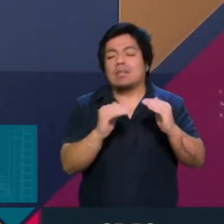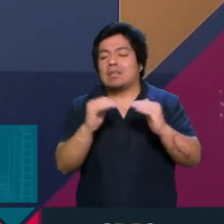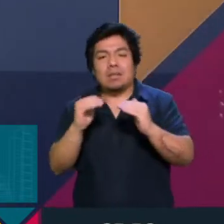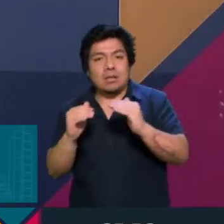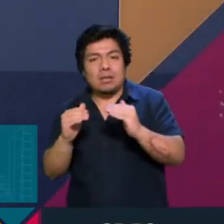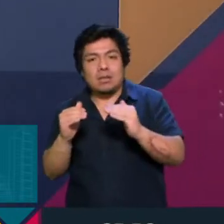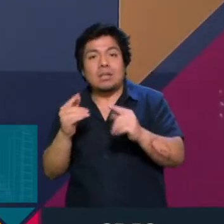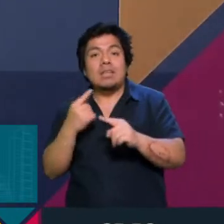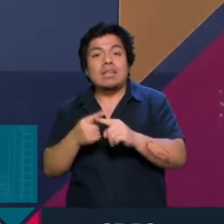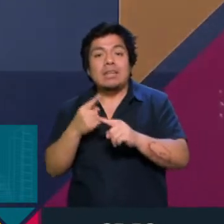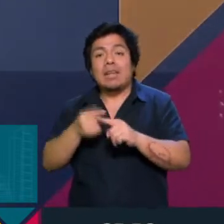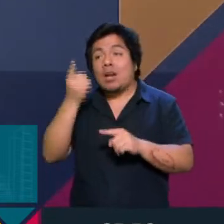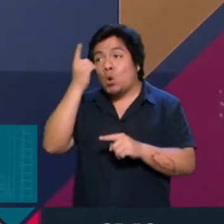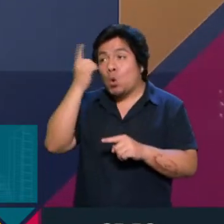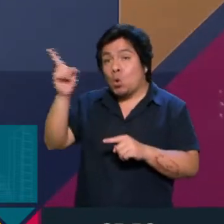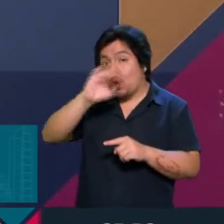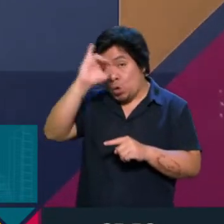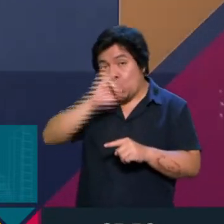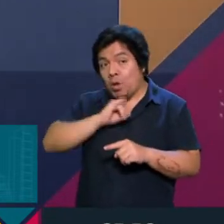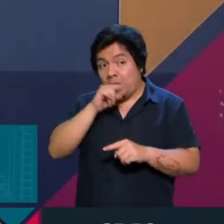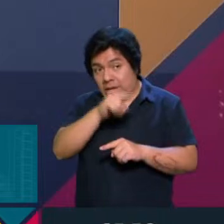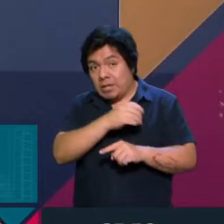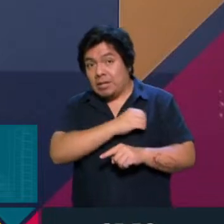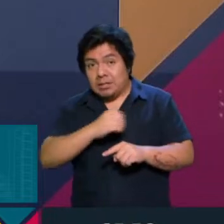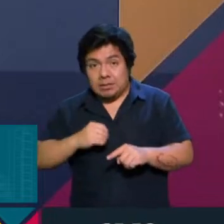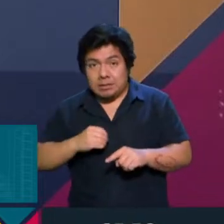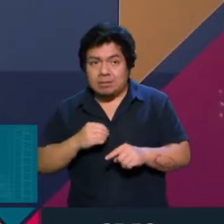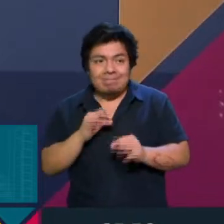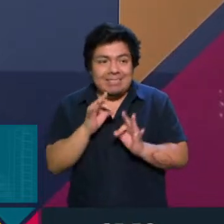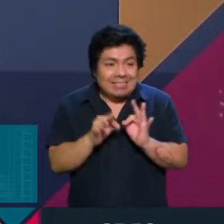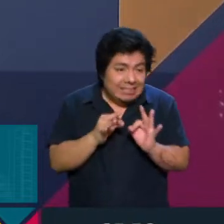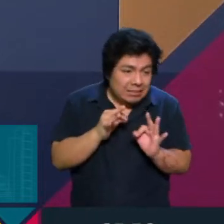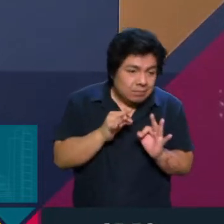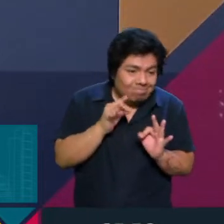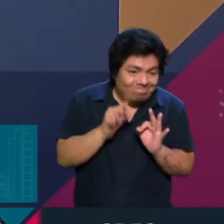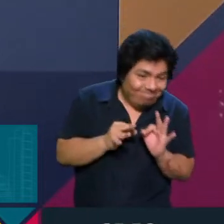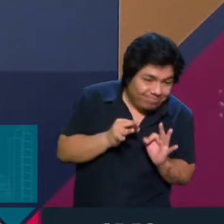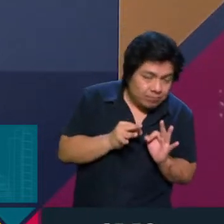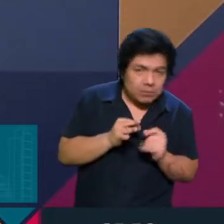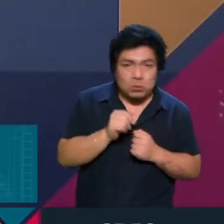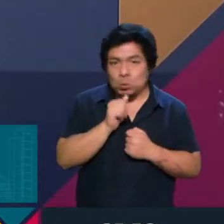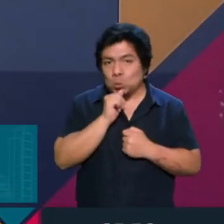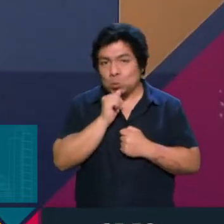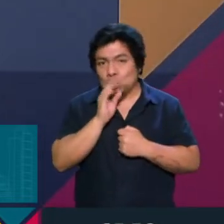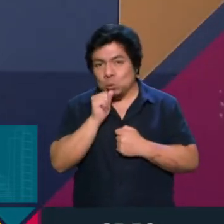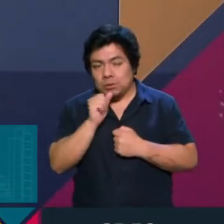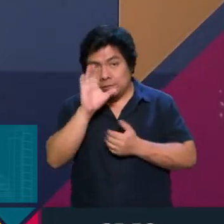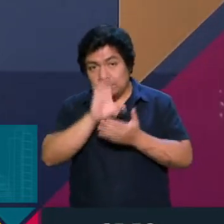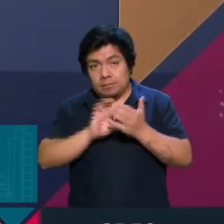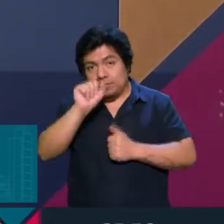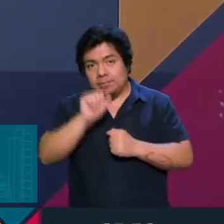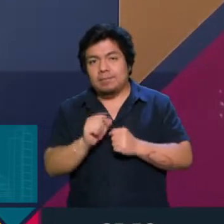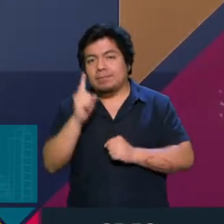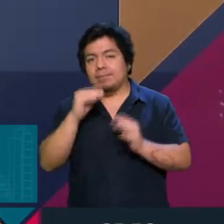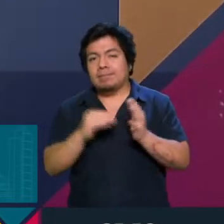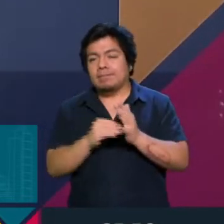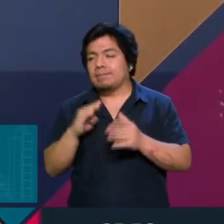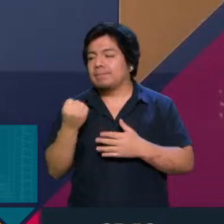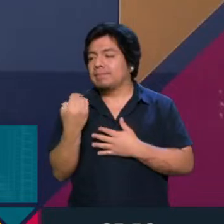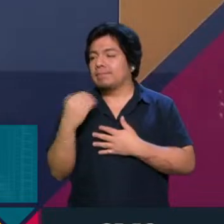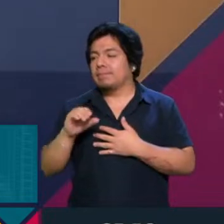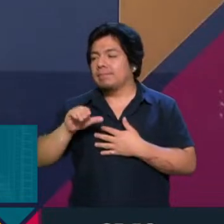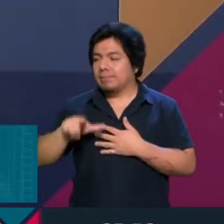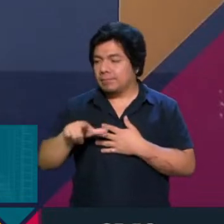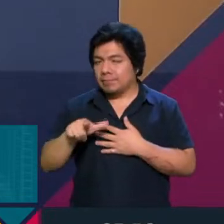deberían de dar los patrones, algo que nunca se cumplió porque era muy complicado. Después de nuestra Constitución, en 1917, queda